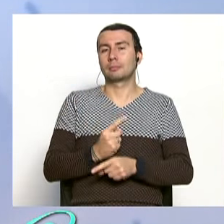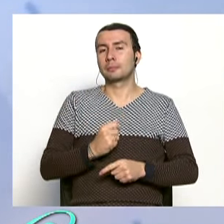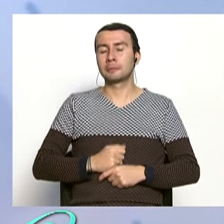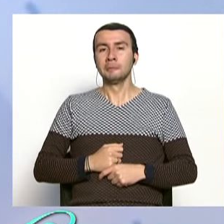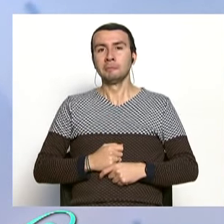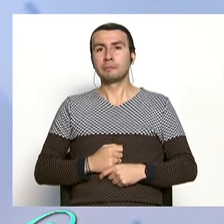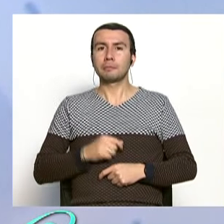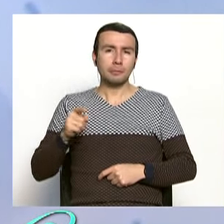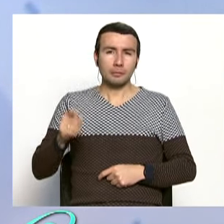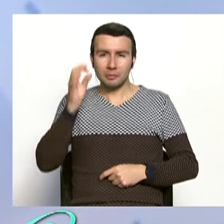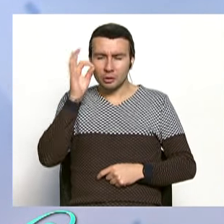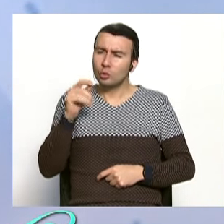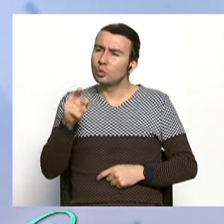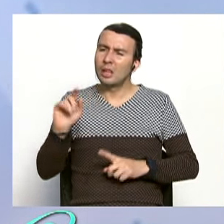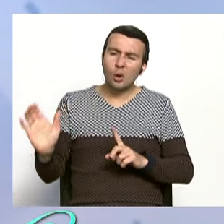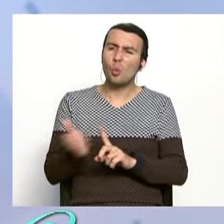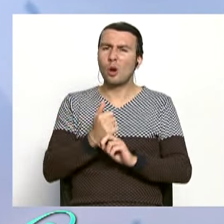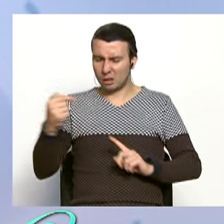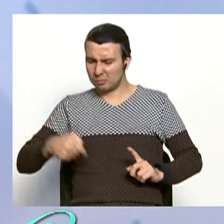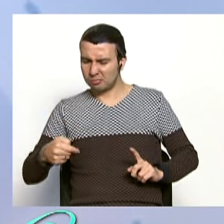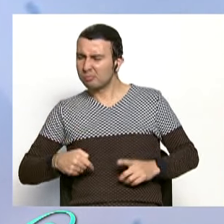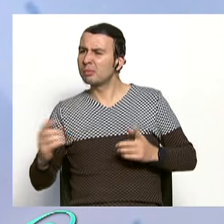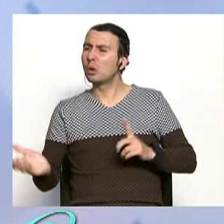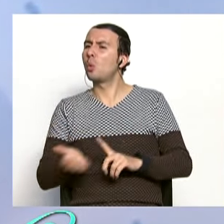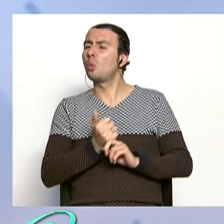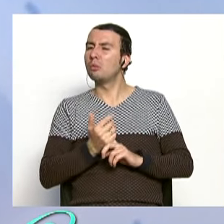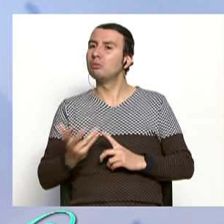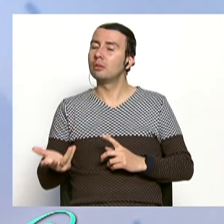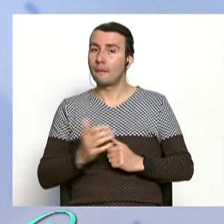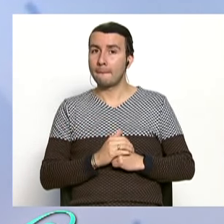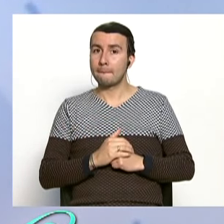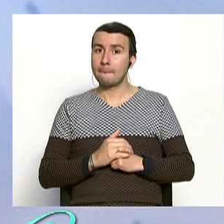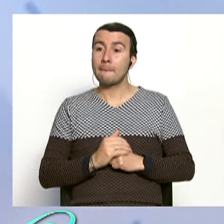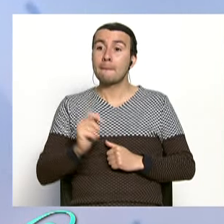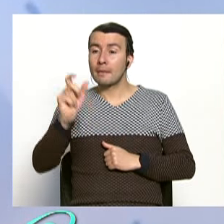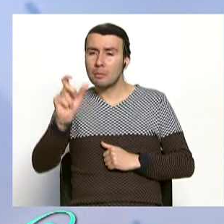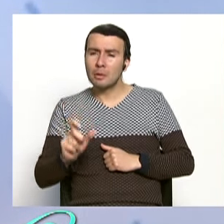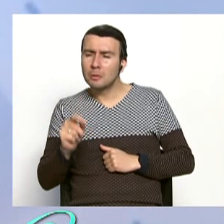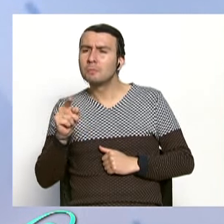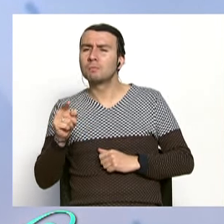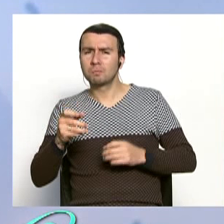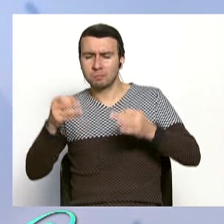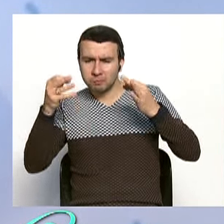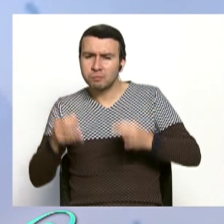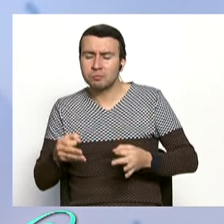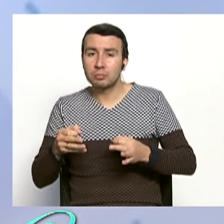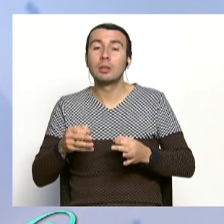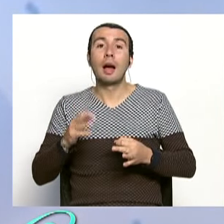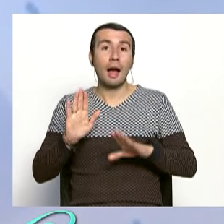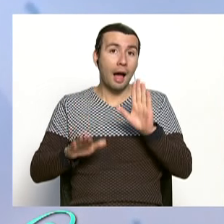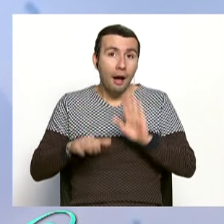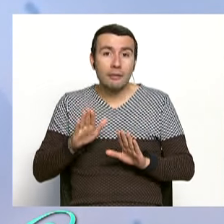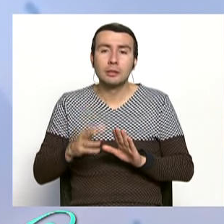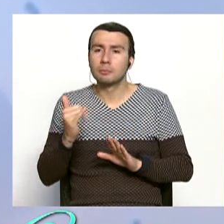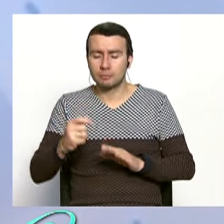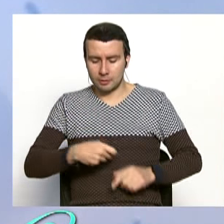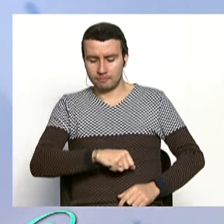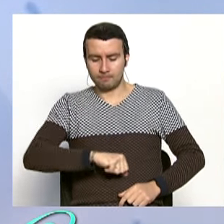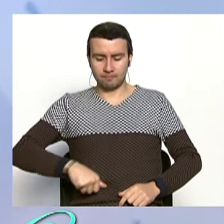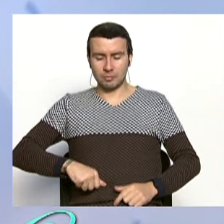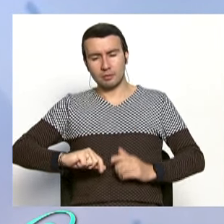qué es lo que ustedes están encontrando Y por qué el paciente debe determinar muchas veces en una laparoscopia